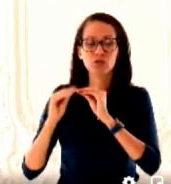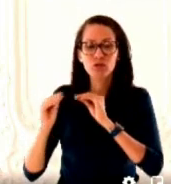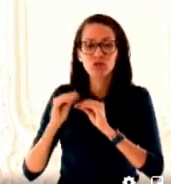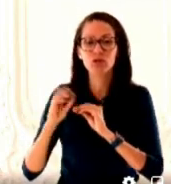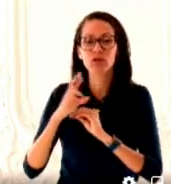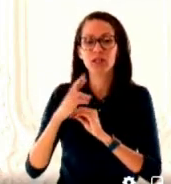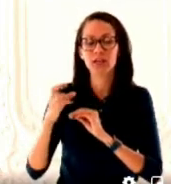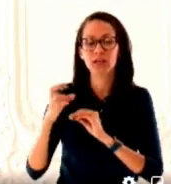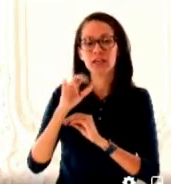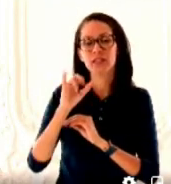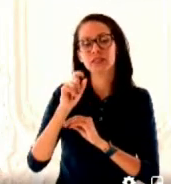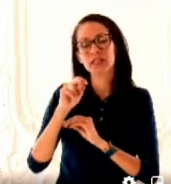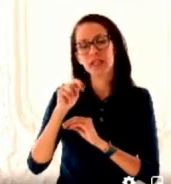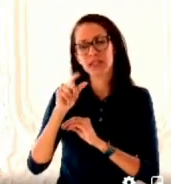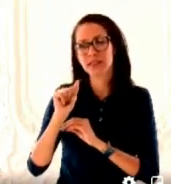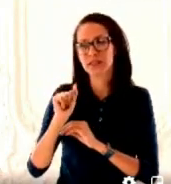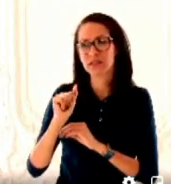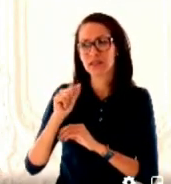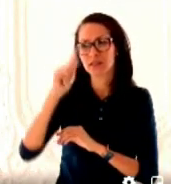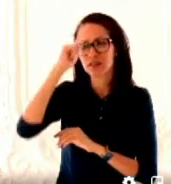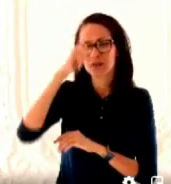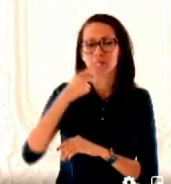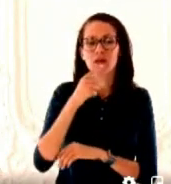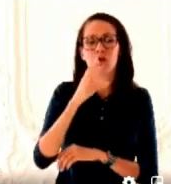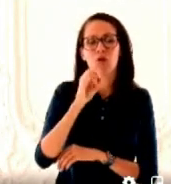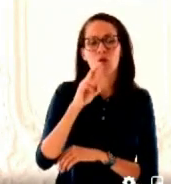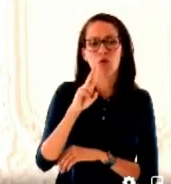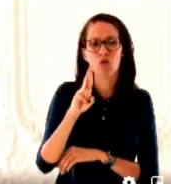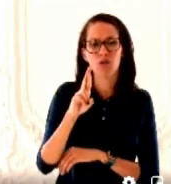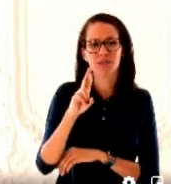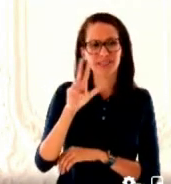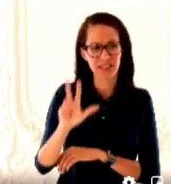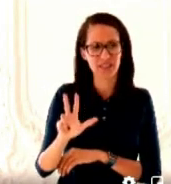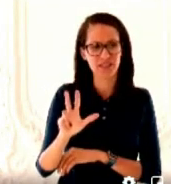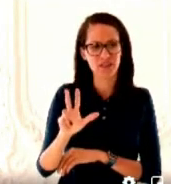Resiliencia, conocida como COR3.